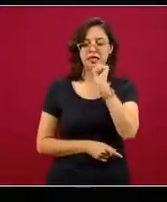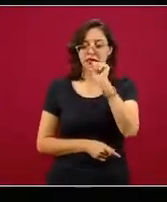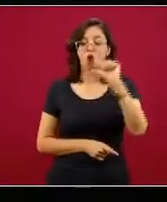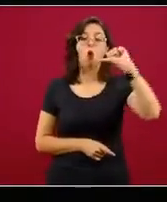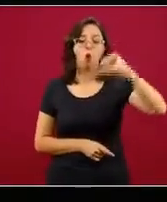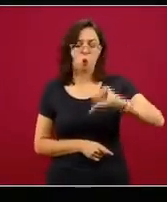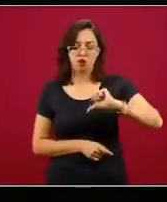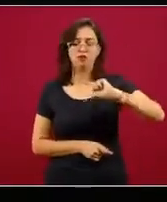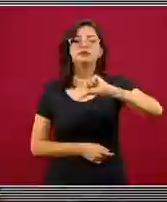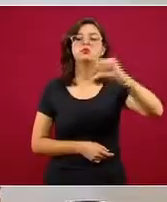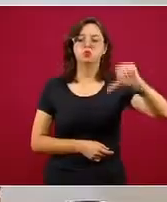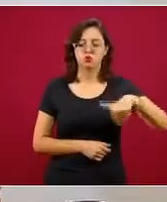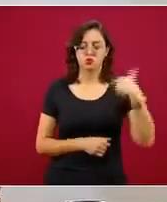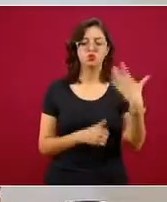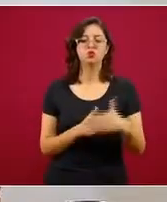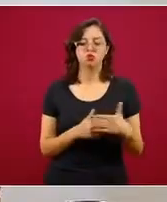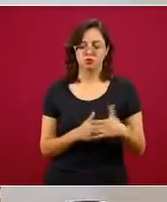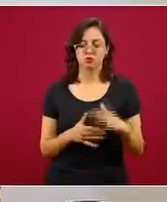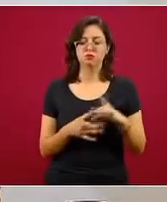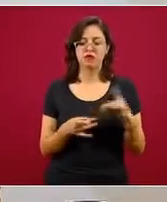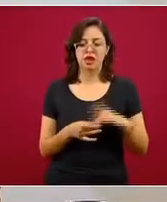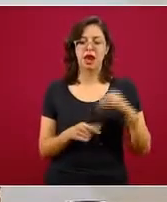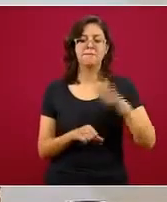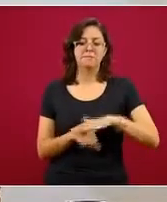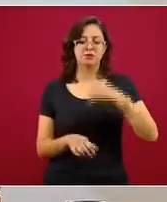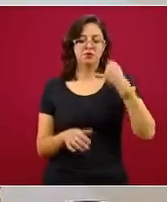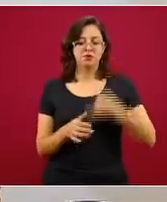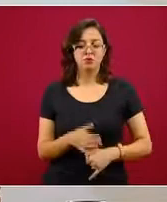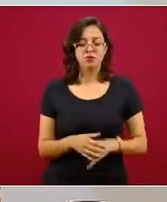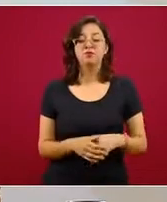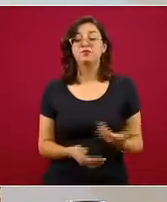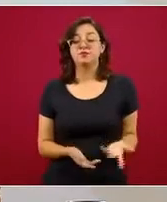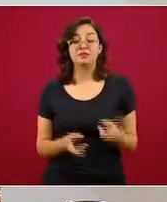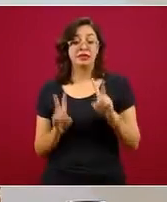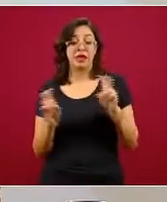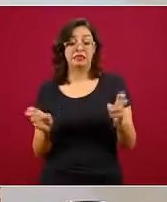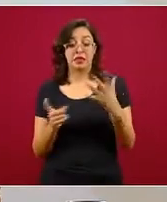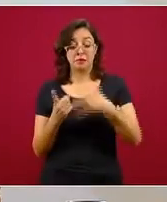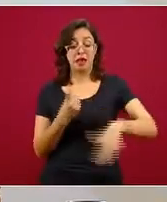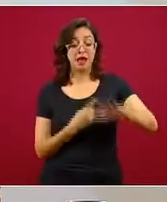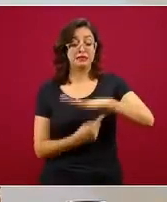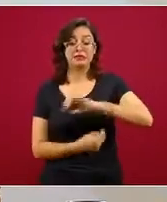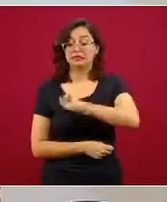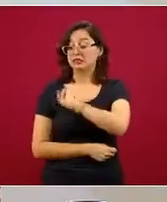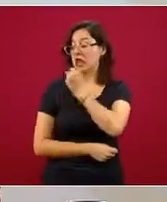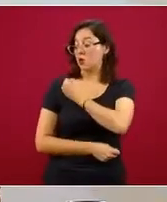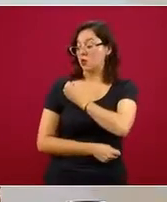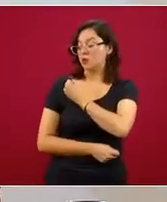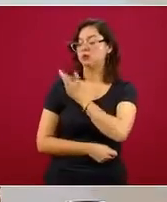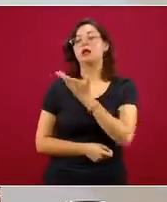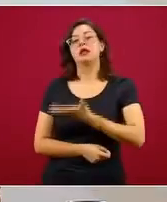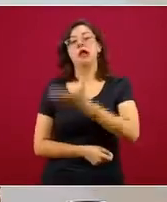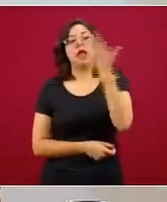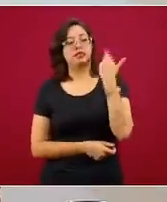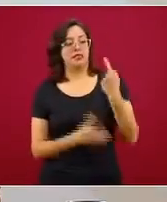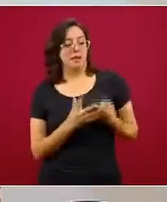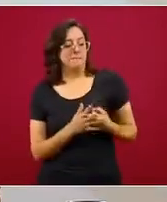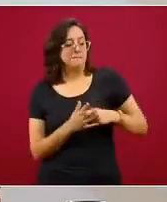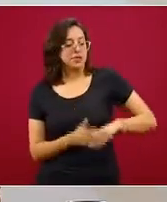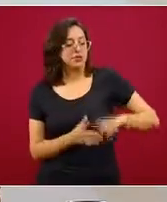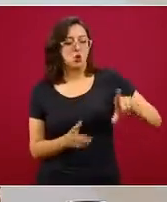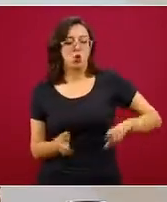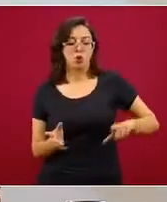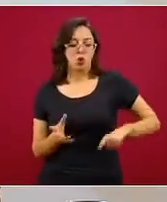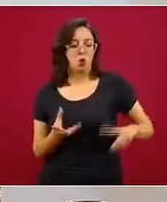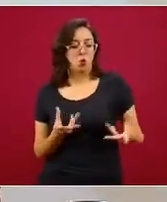Y respecto a la salud ambiental, desde el inicio del sexenio hicimos una alianza muy estrecha, muy productiva